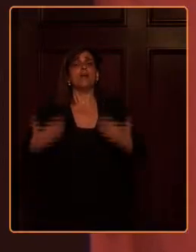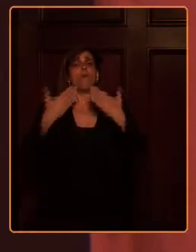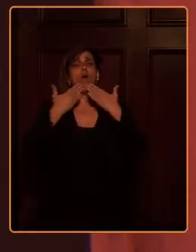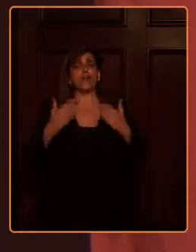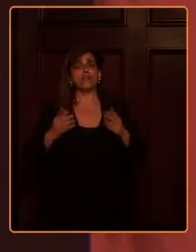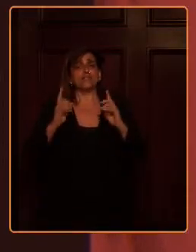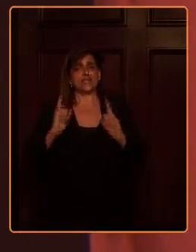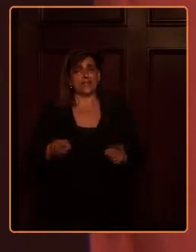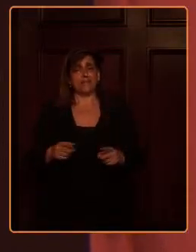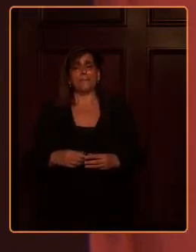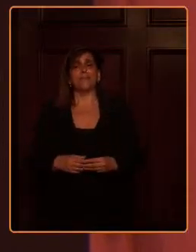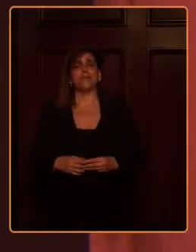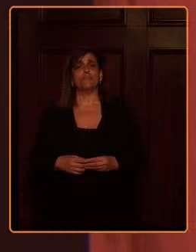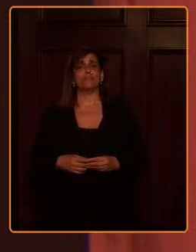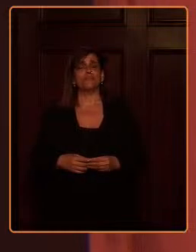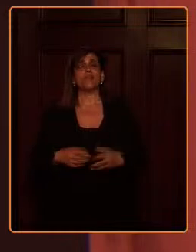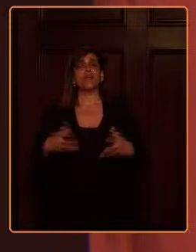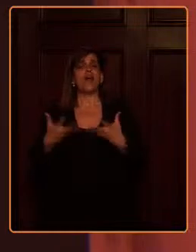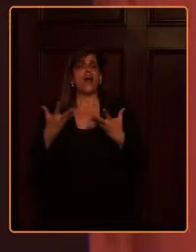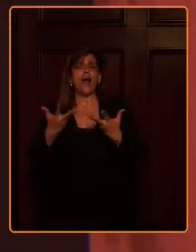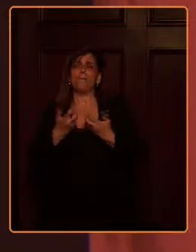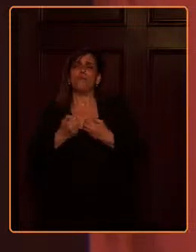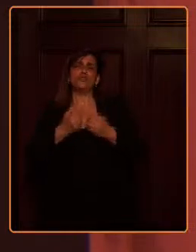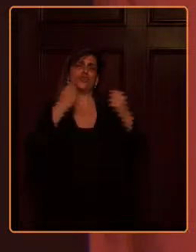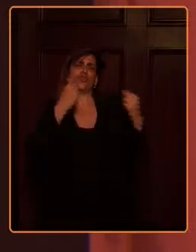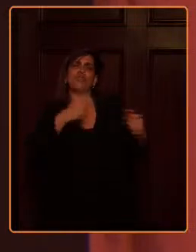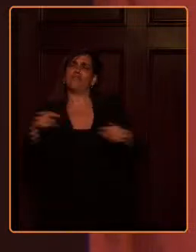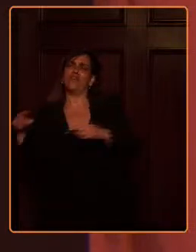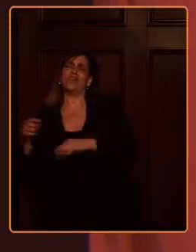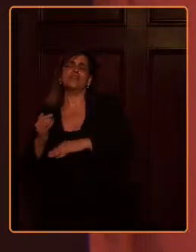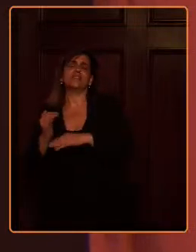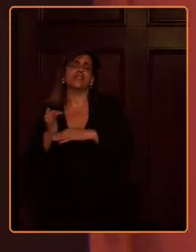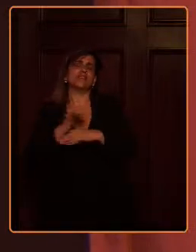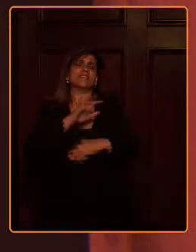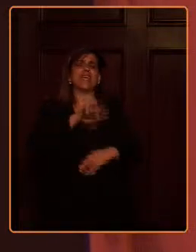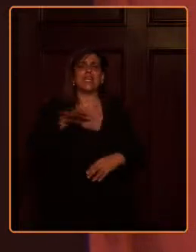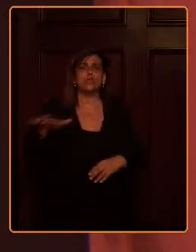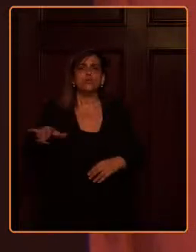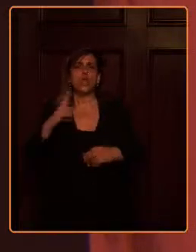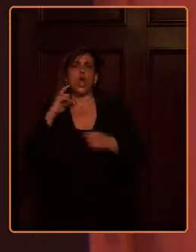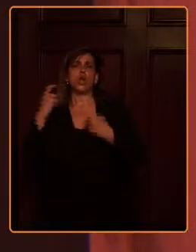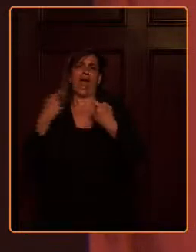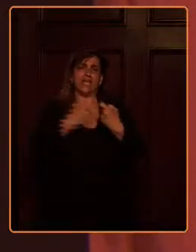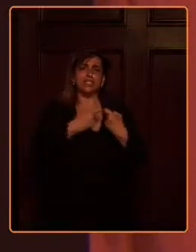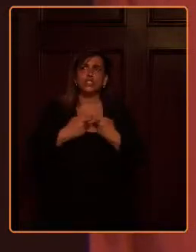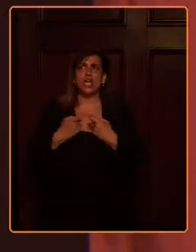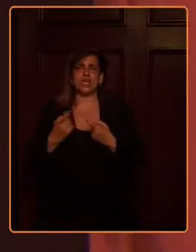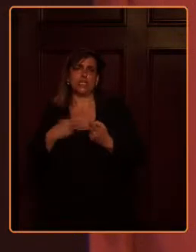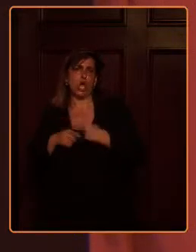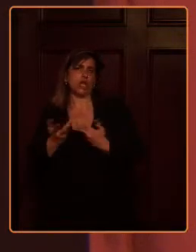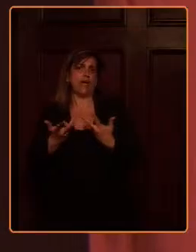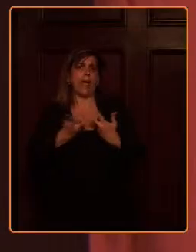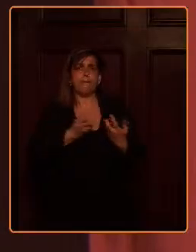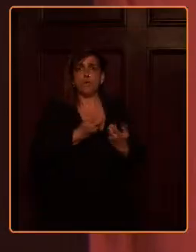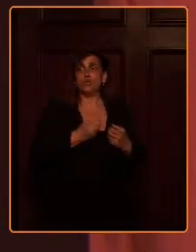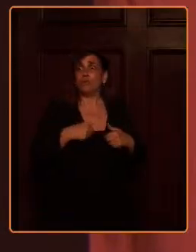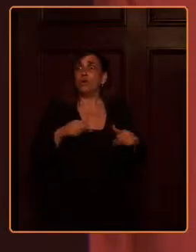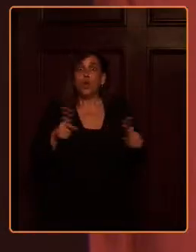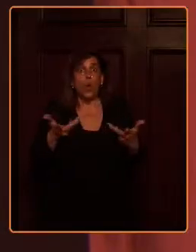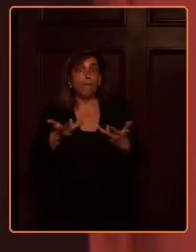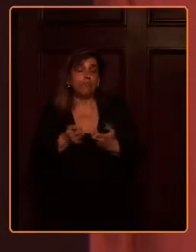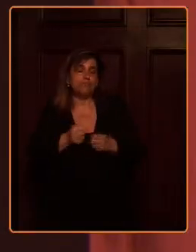mucho el importante apoyo de varias instituciones, organizaciones amigas, sin cuyo apoyo no hubiera